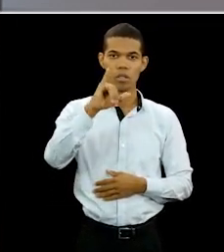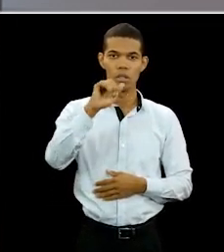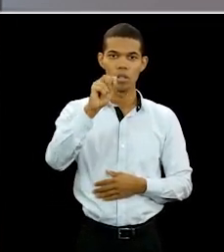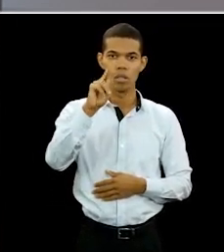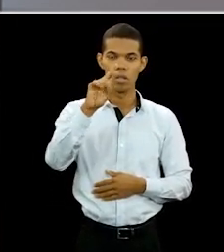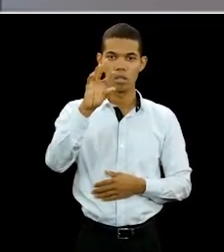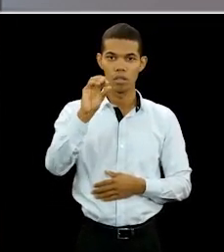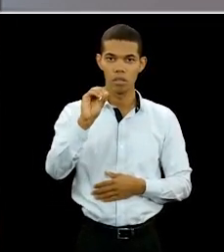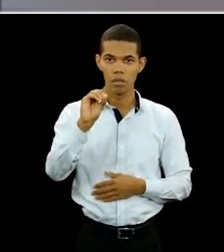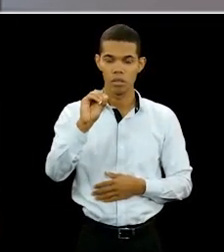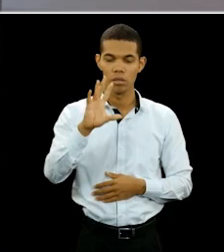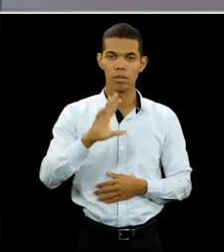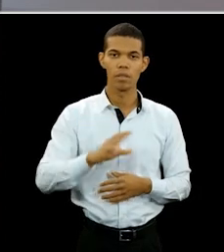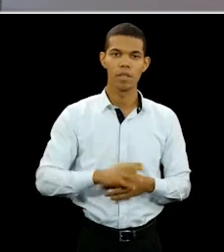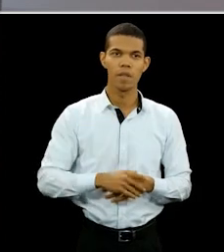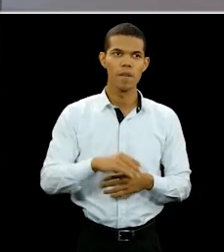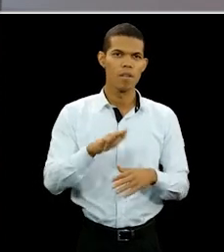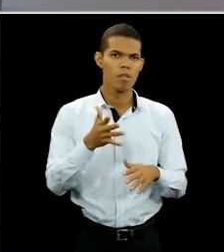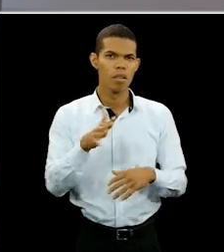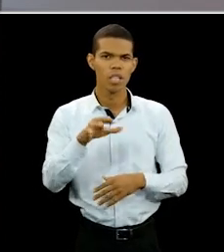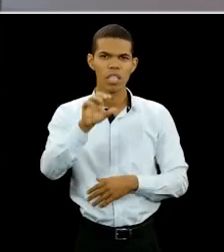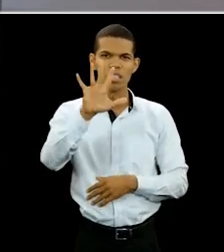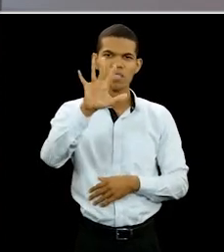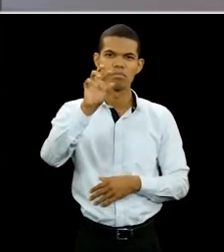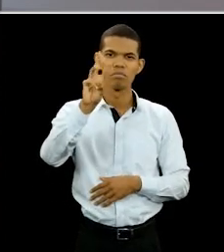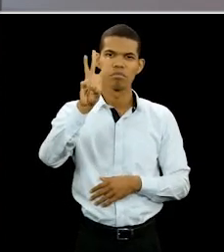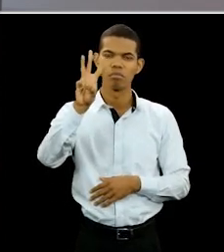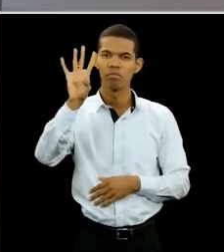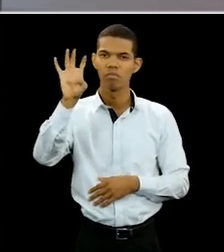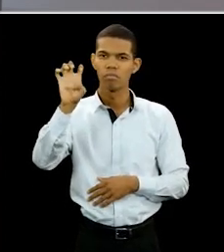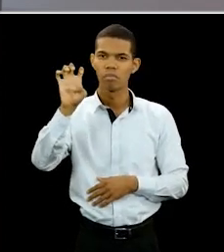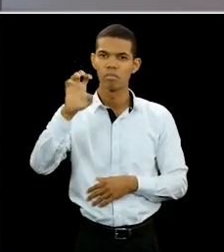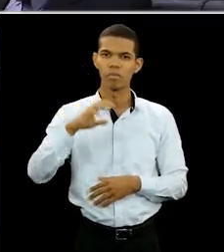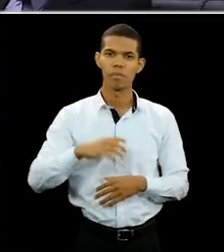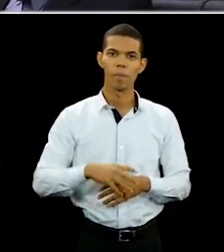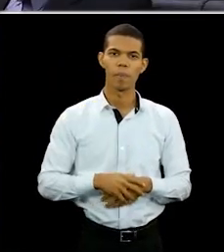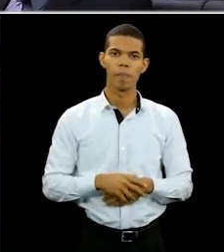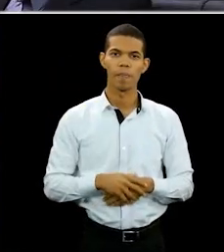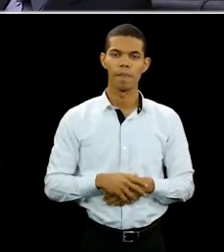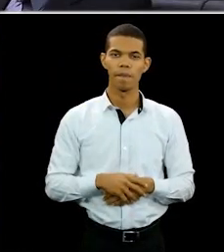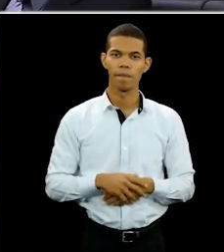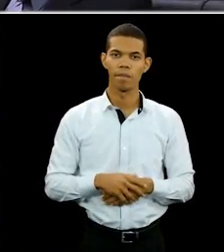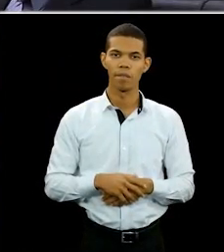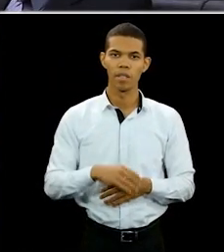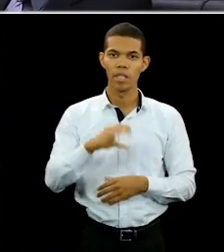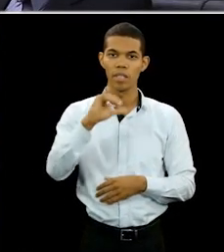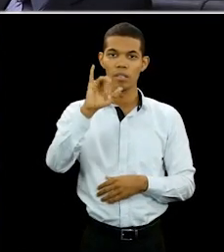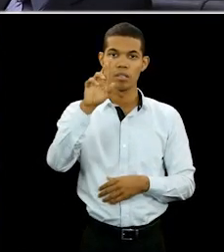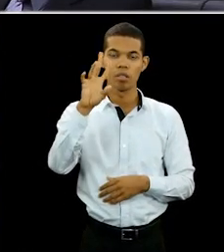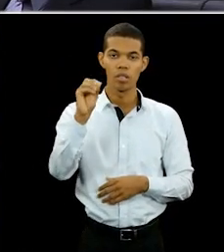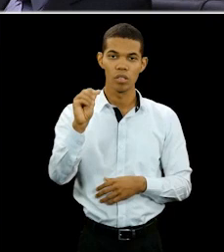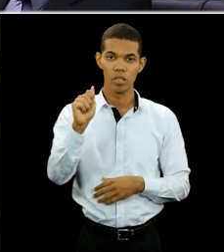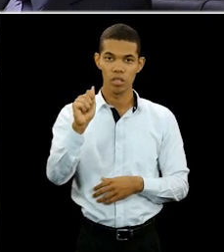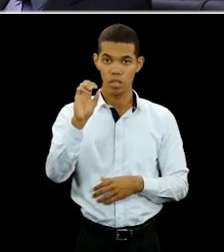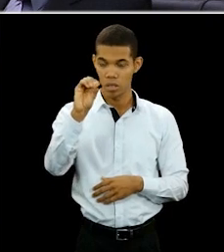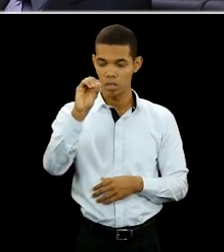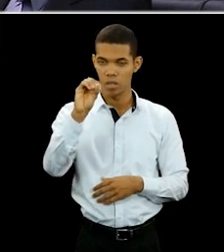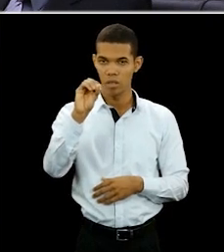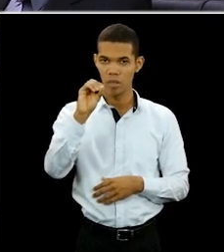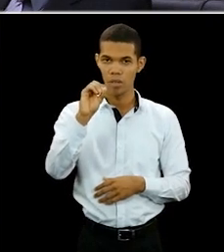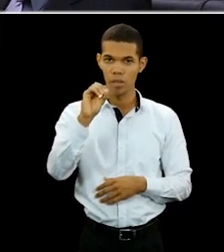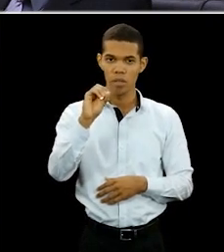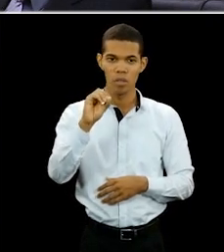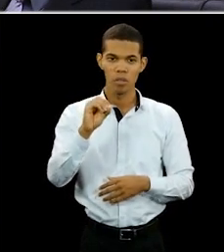adelante vemos que en el 539 entonces Dios despierta en Ciro el deseo de que los